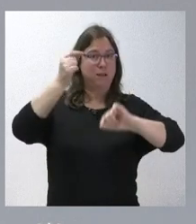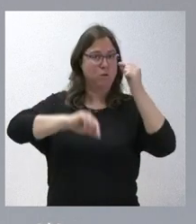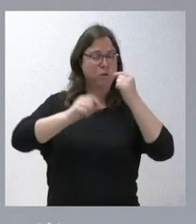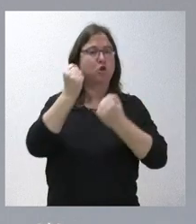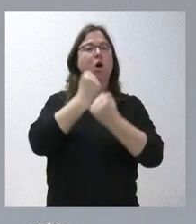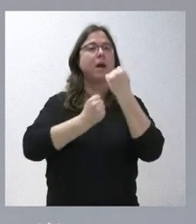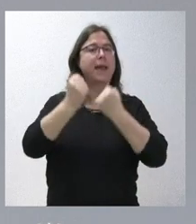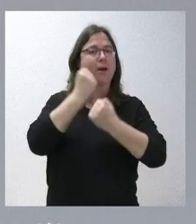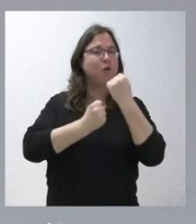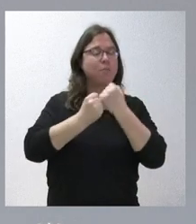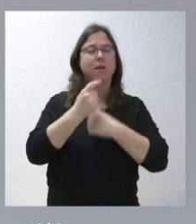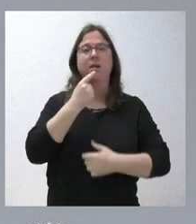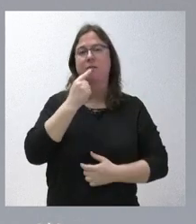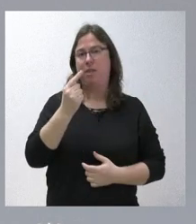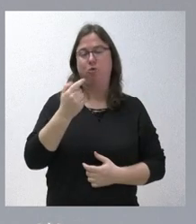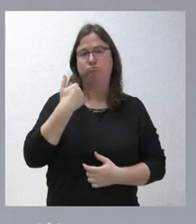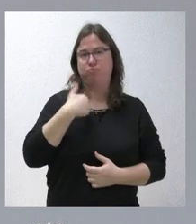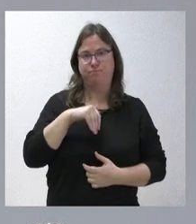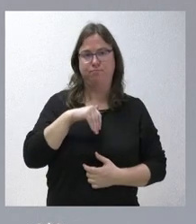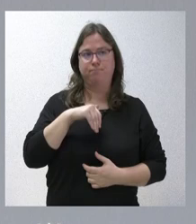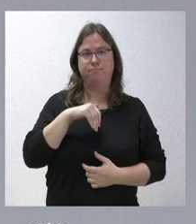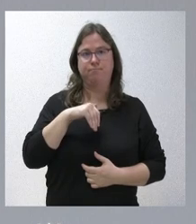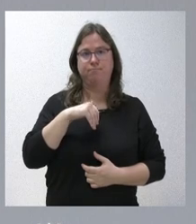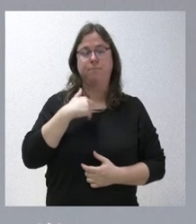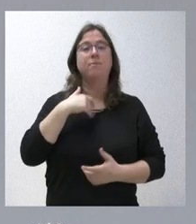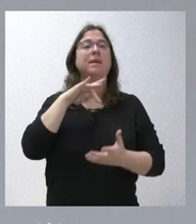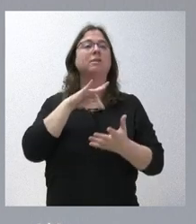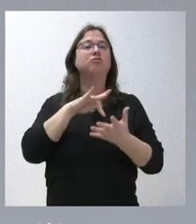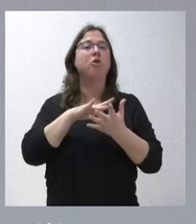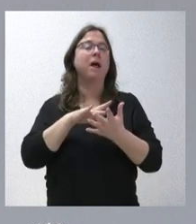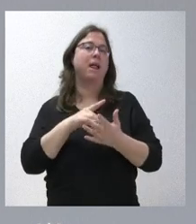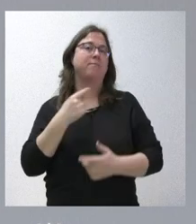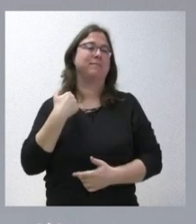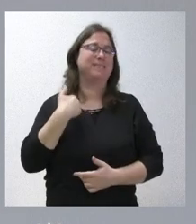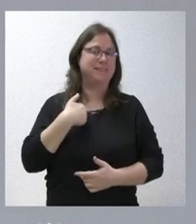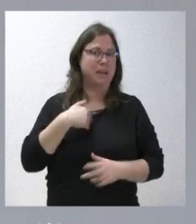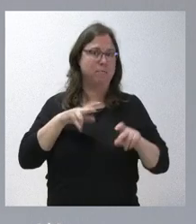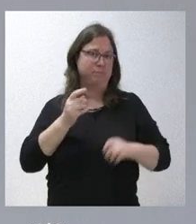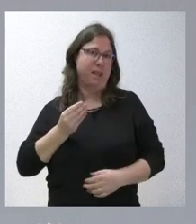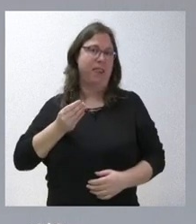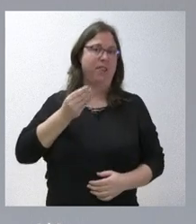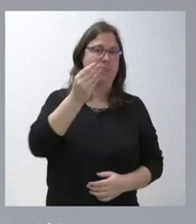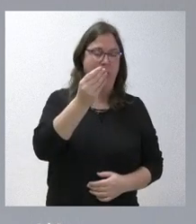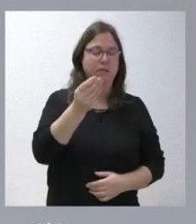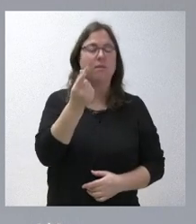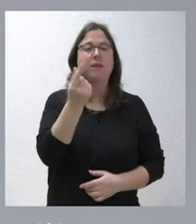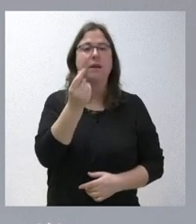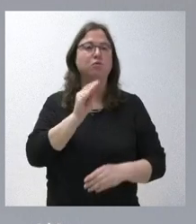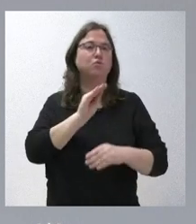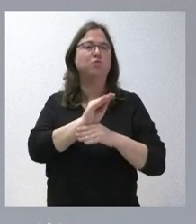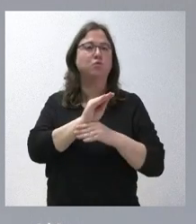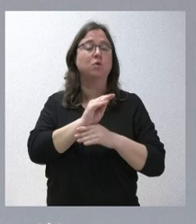de su funcionamiento decirle que en estos momentos lo único que hay es la aportación inicial al capital de la fundación que